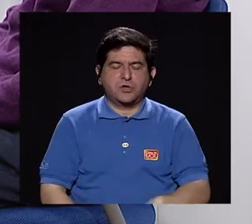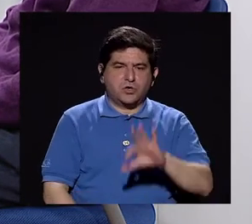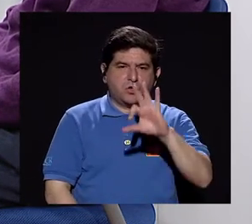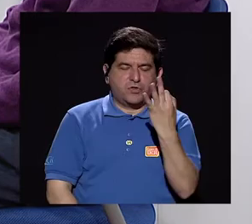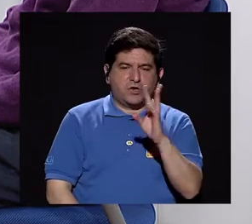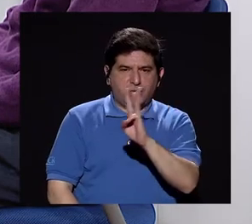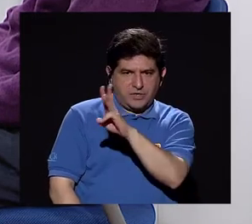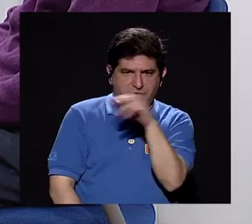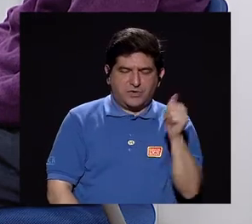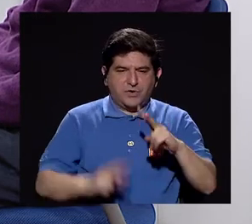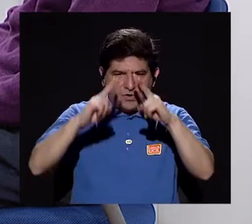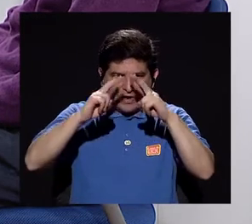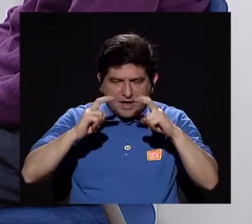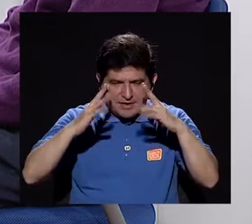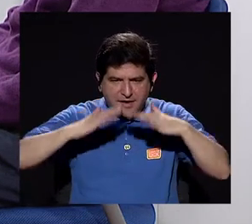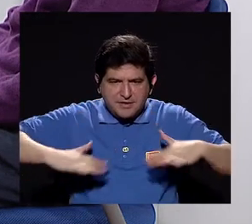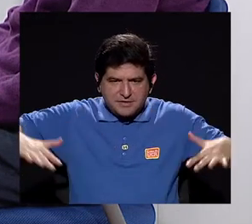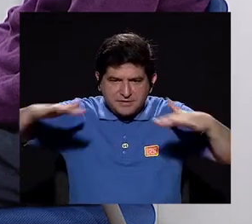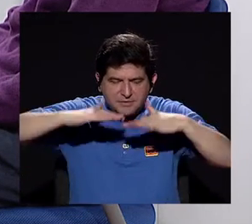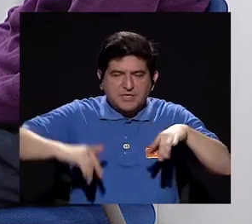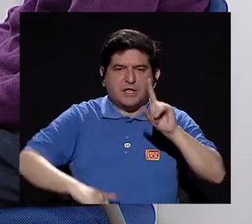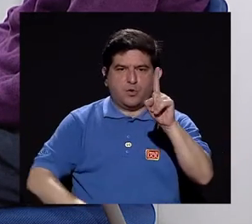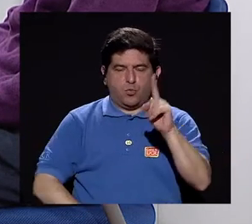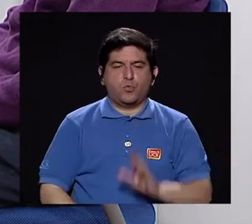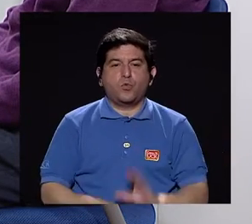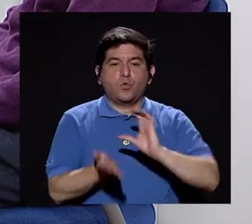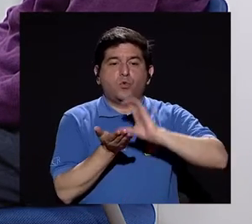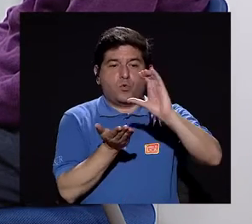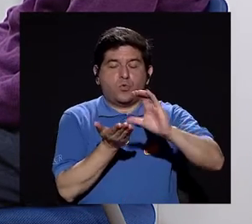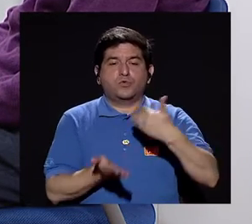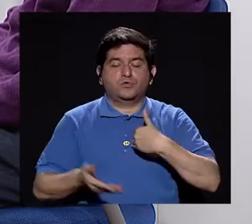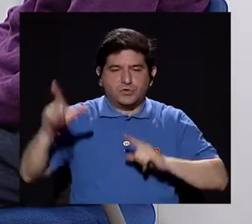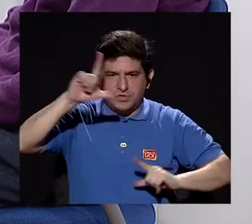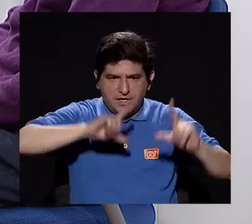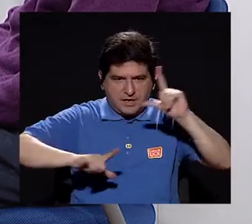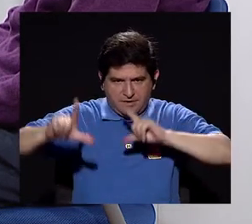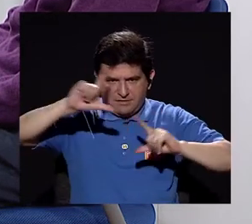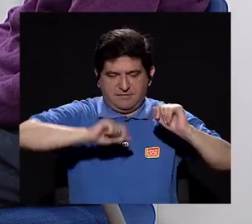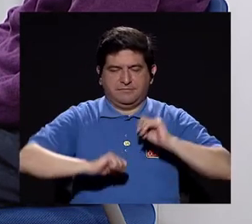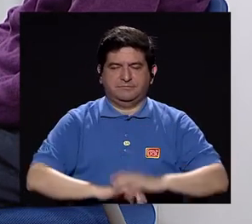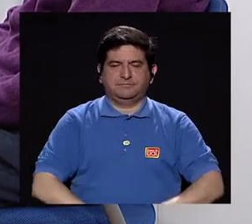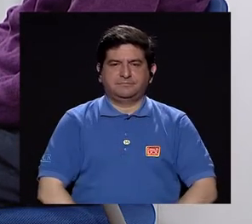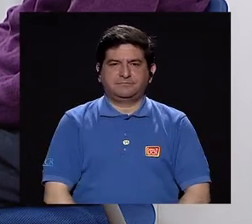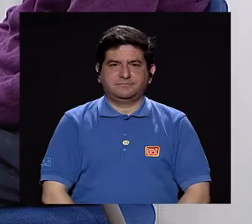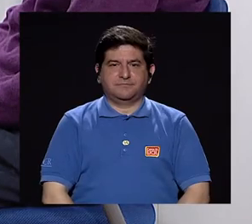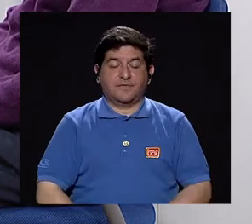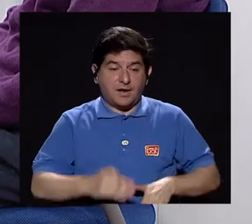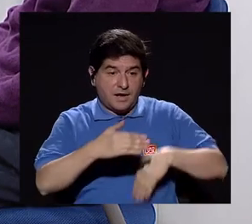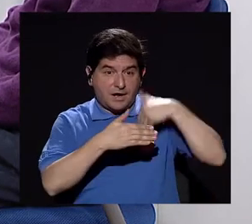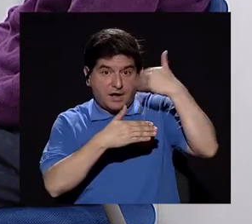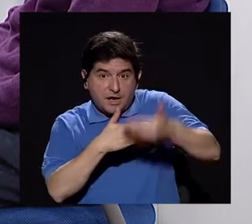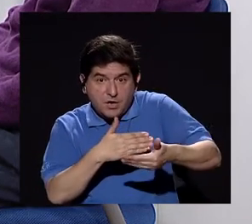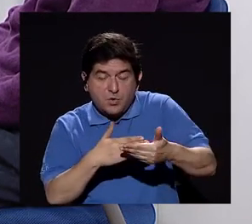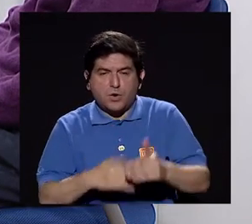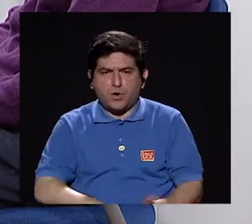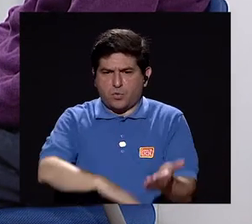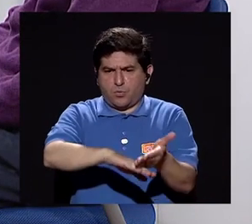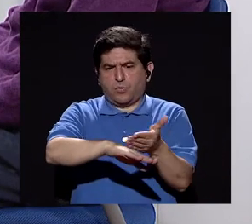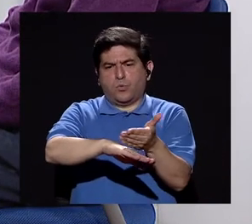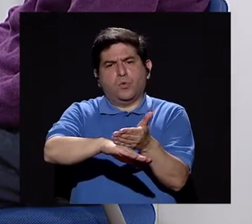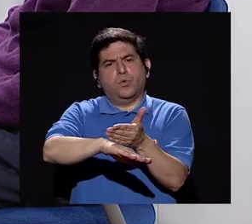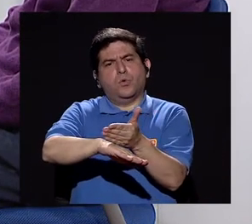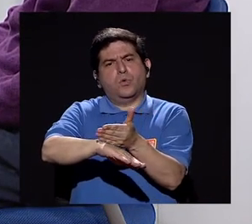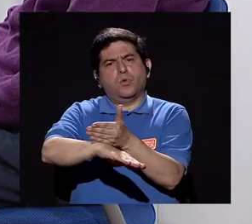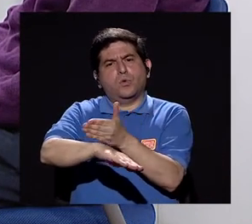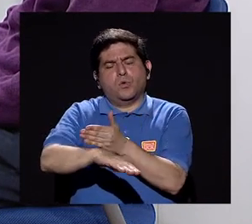de análisis ambiental 1 que es el curso que tiene el laboratorio en esa área y a partir de ahí pues ha ido creciendo un